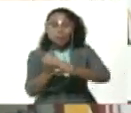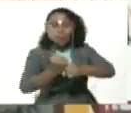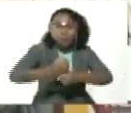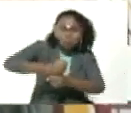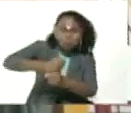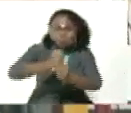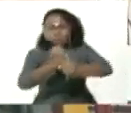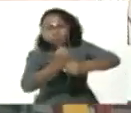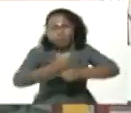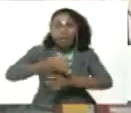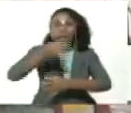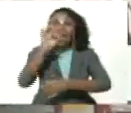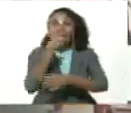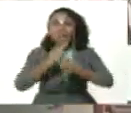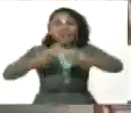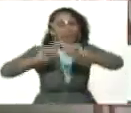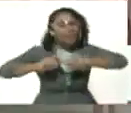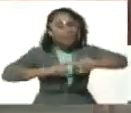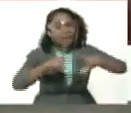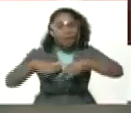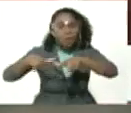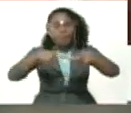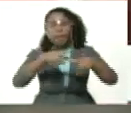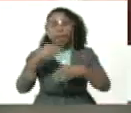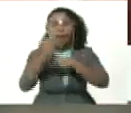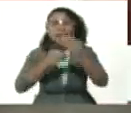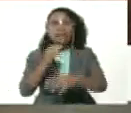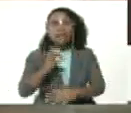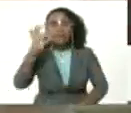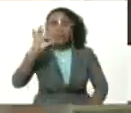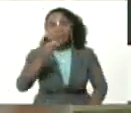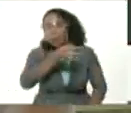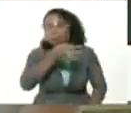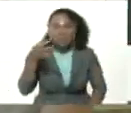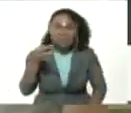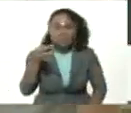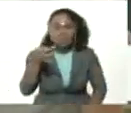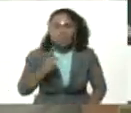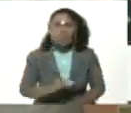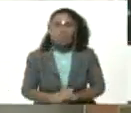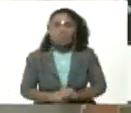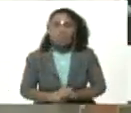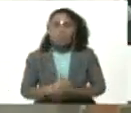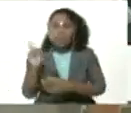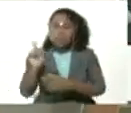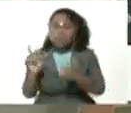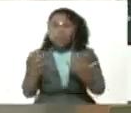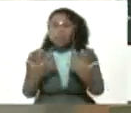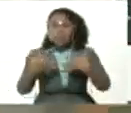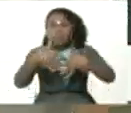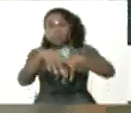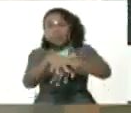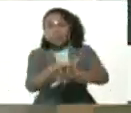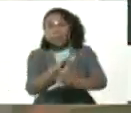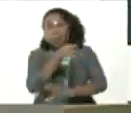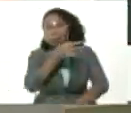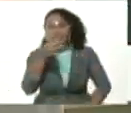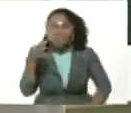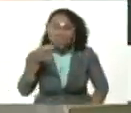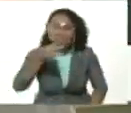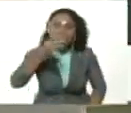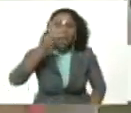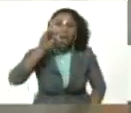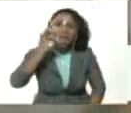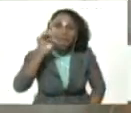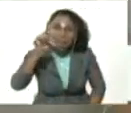los cafés de las distintas regiones para obtener una taza de excelente calidad. Imagínate tú una combinación de la calidad del café